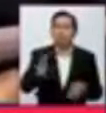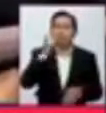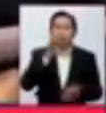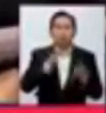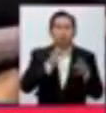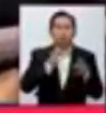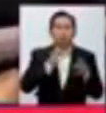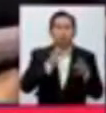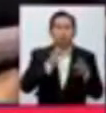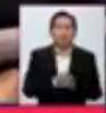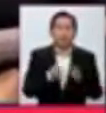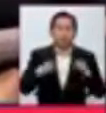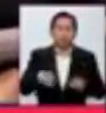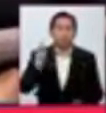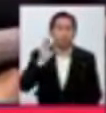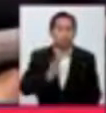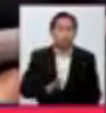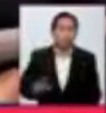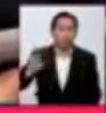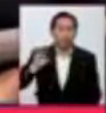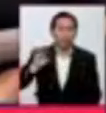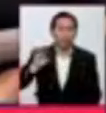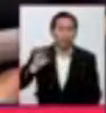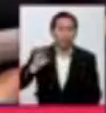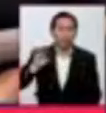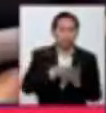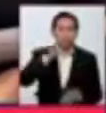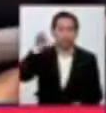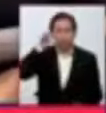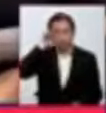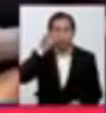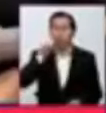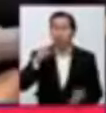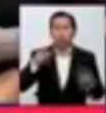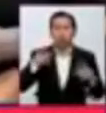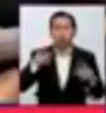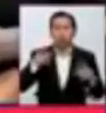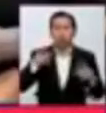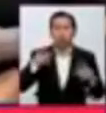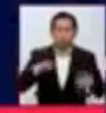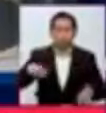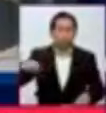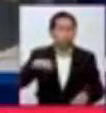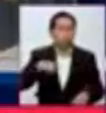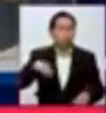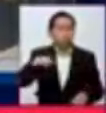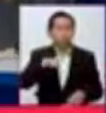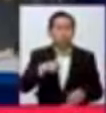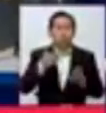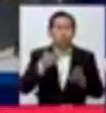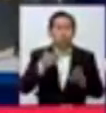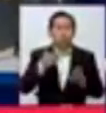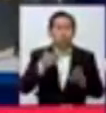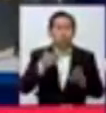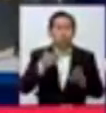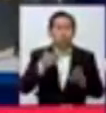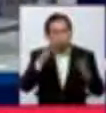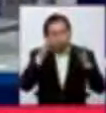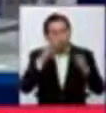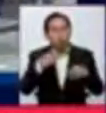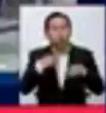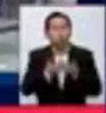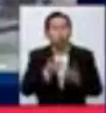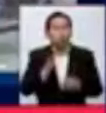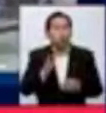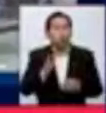En Bolivia no contamos con un registro público nacional ni regional sobre la existencia o el seguimiento que se